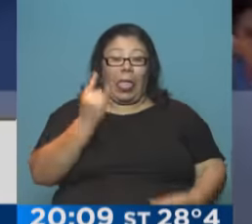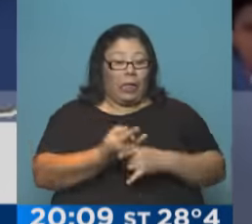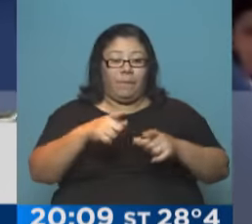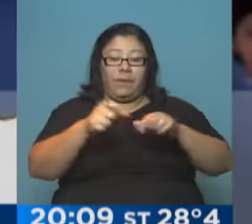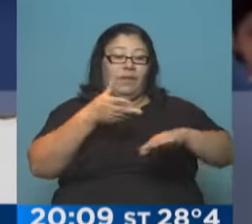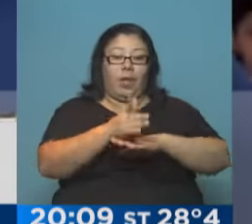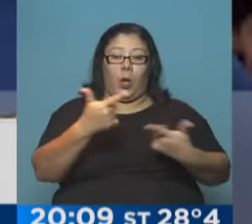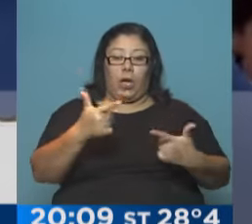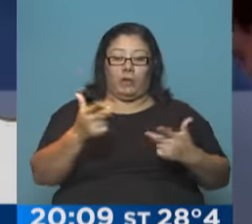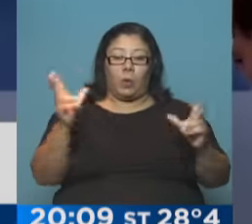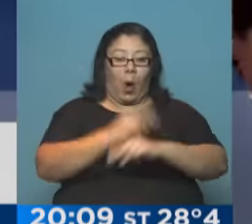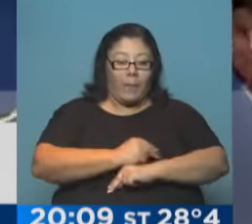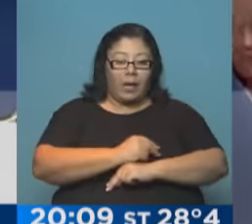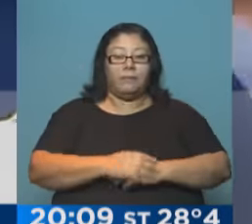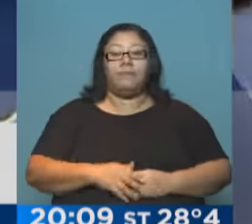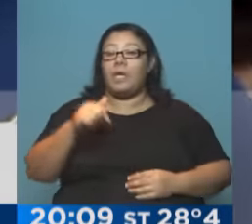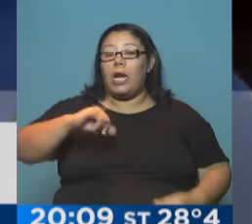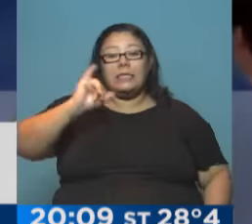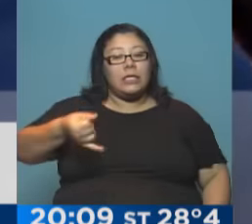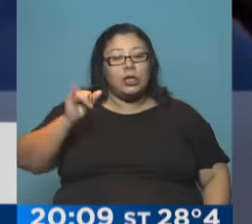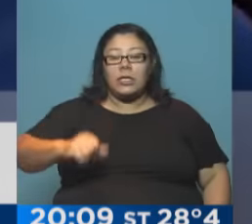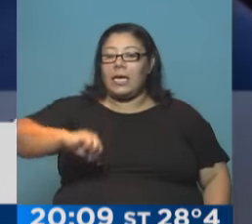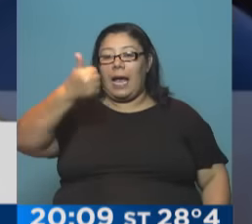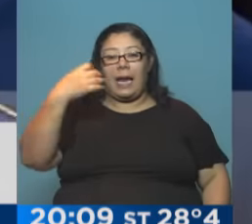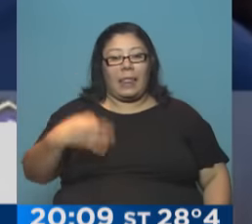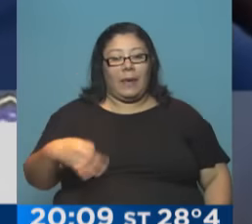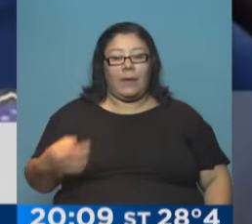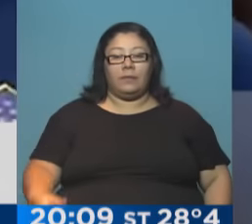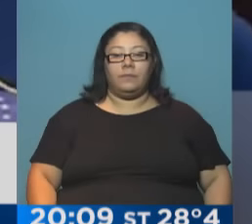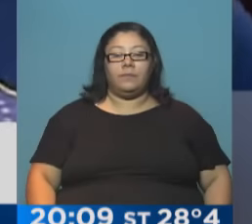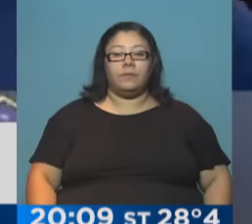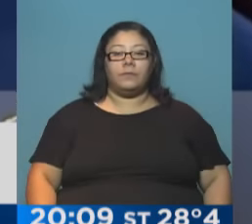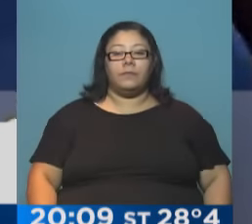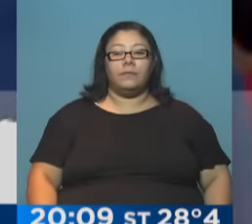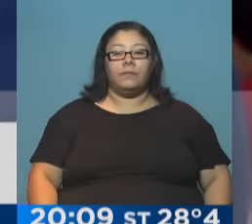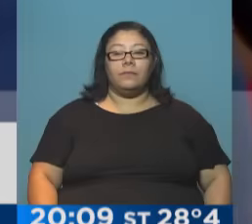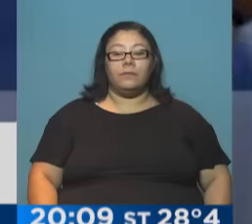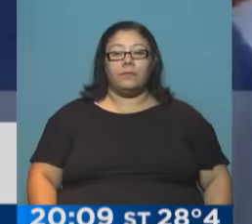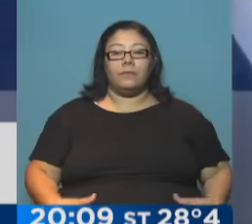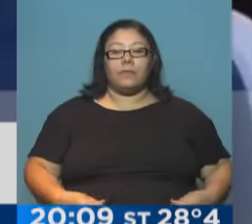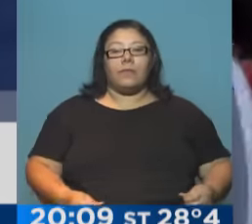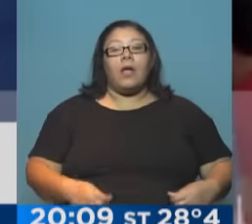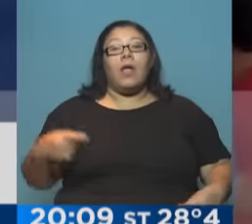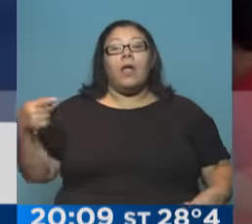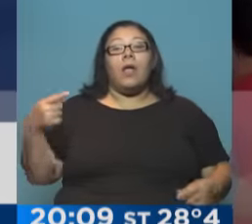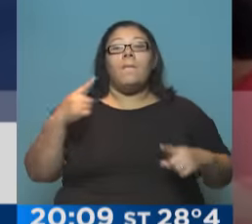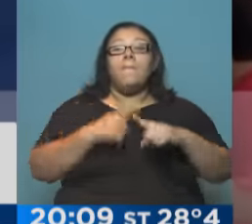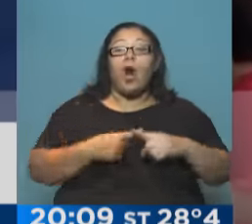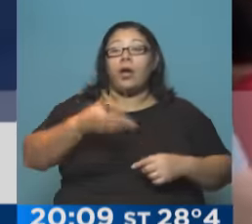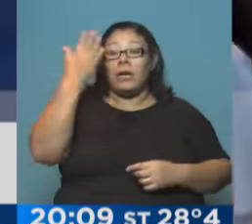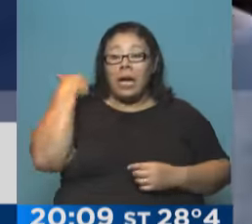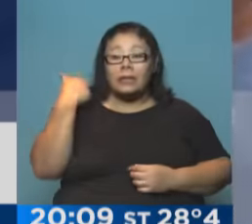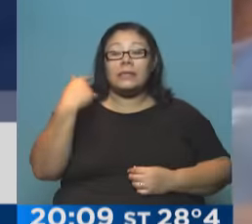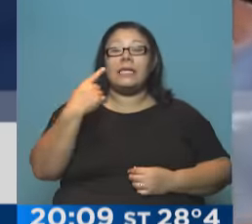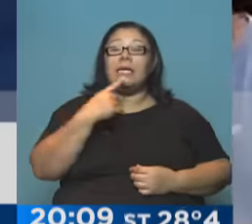sea, hay que meter huevo. Si no, sí, se puede jugar. No hay más crédito, ¿no? Contra River de Galtejo de lo que fue toda la seguidilla. Sí, es que